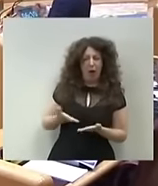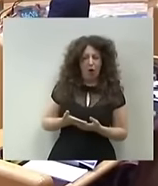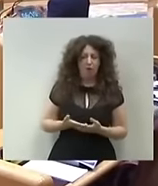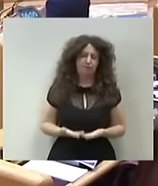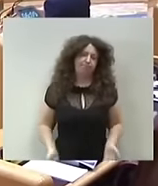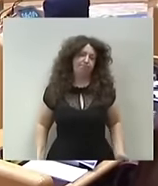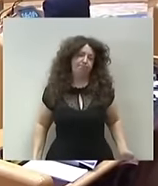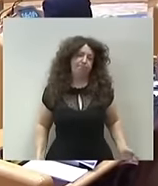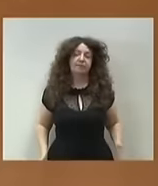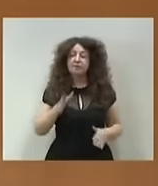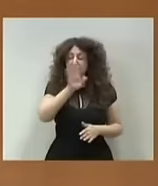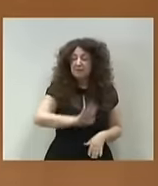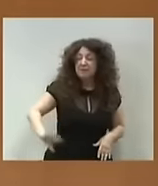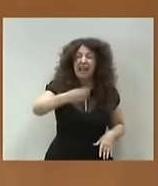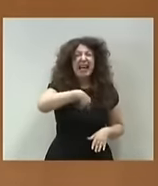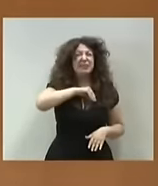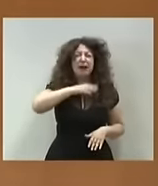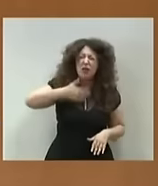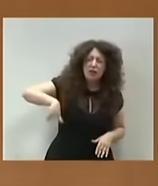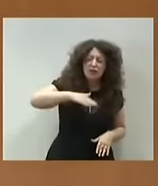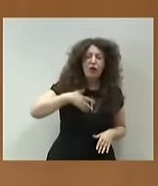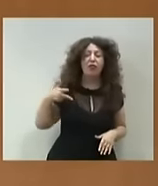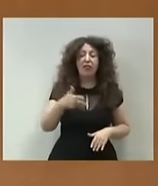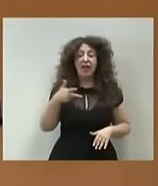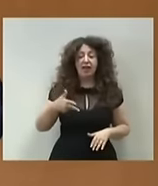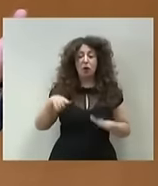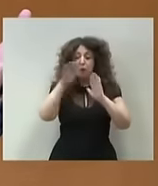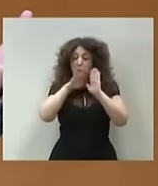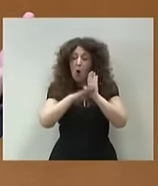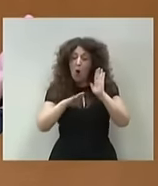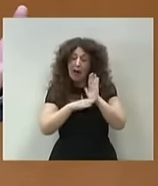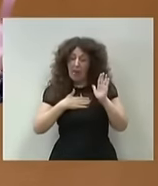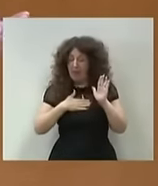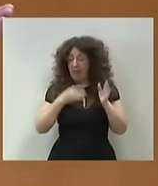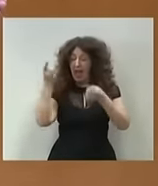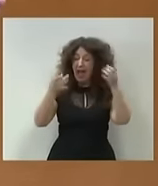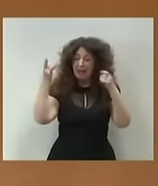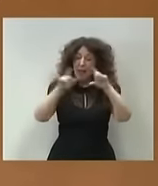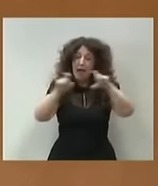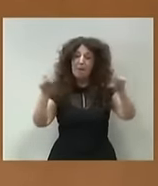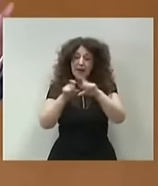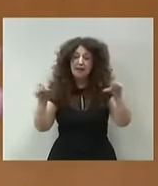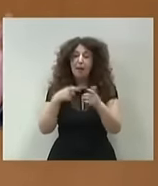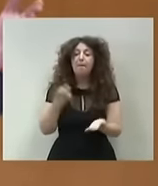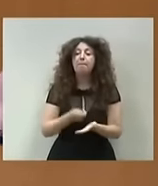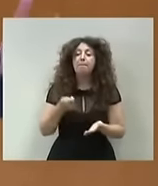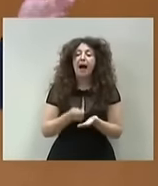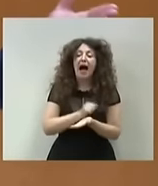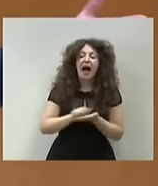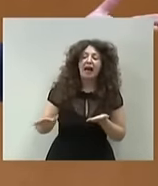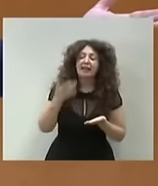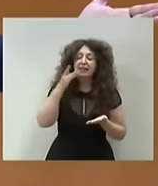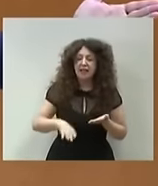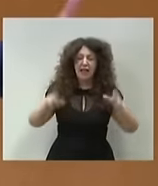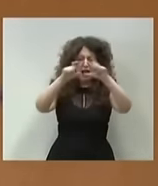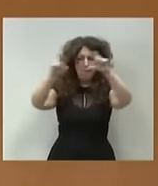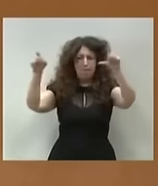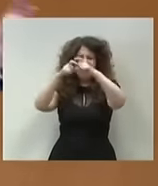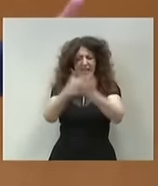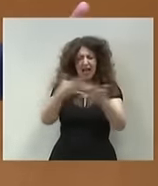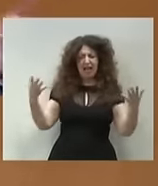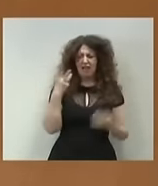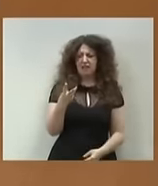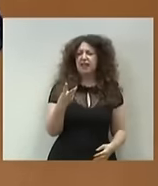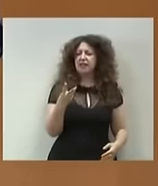Por cierto, todos los españoles tenemos derecho a que el software de nuestra actividad empresarial, supongo que muchos españoles en esa situación, se lo paguen gratis total 3 grandes empresas,